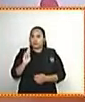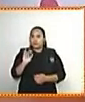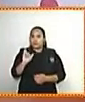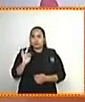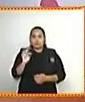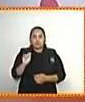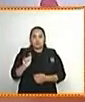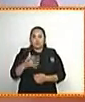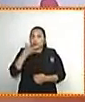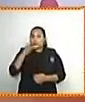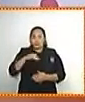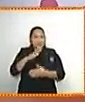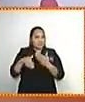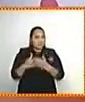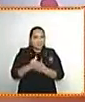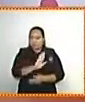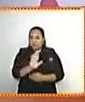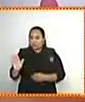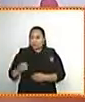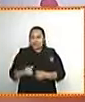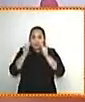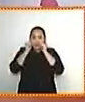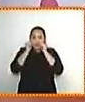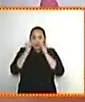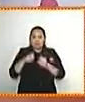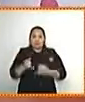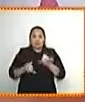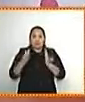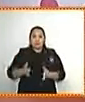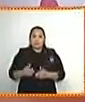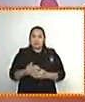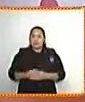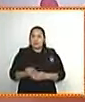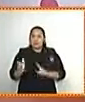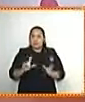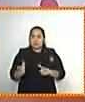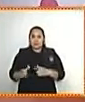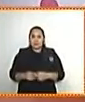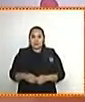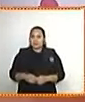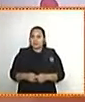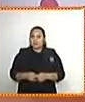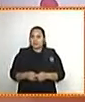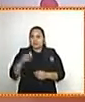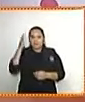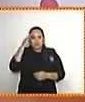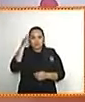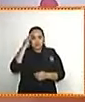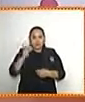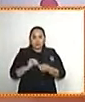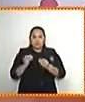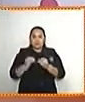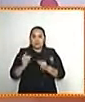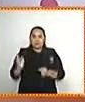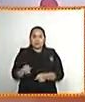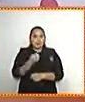suerte a cada uno de ustedes. Así que atentos jugadores con su boleto en mano porque procedemos a descargar nuestras máquinas.